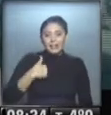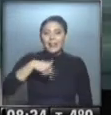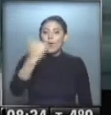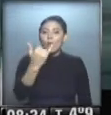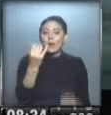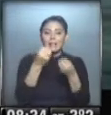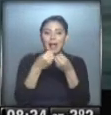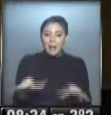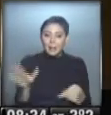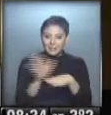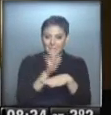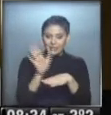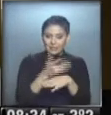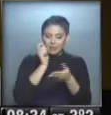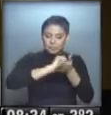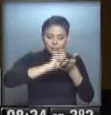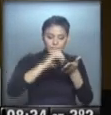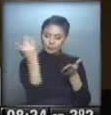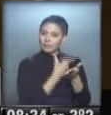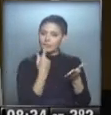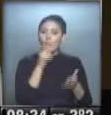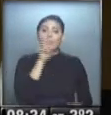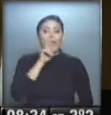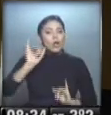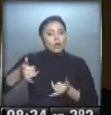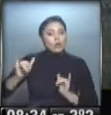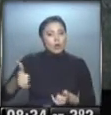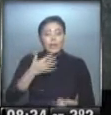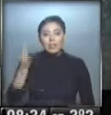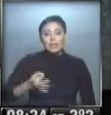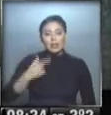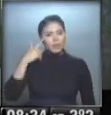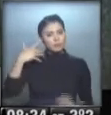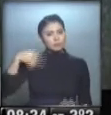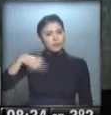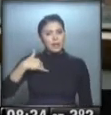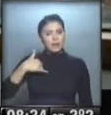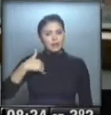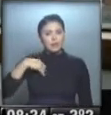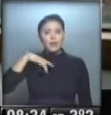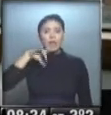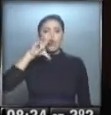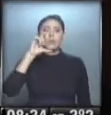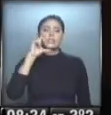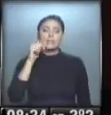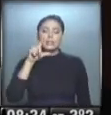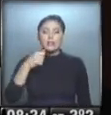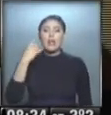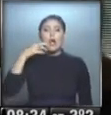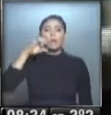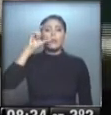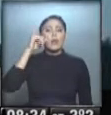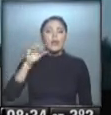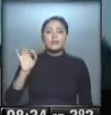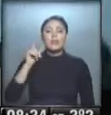jueves, escrita y dirigida por una chica muy joven y realmente muy talentosa argentina como es Lucía Puenzo, la misma de XXI